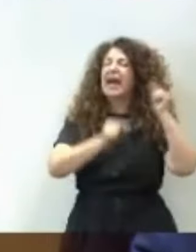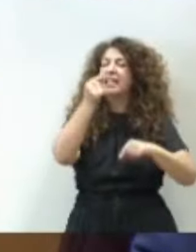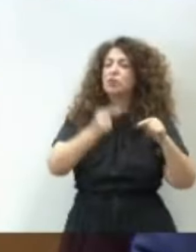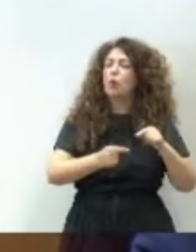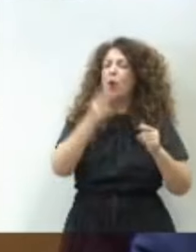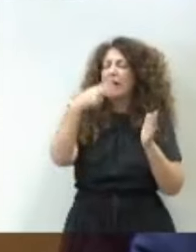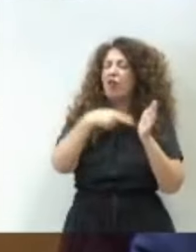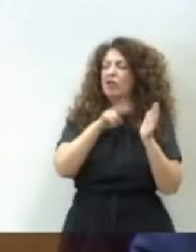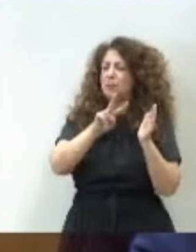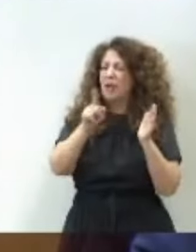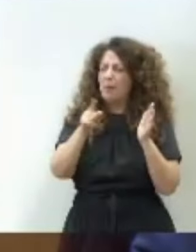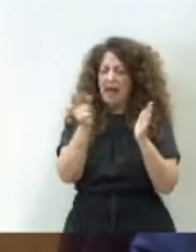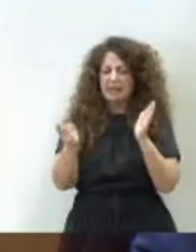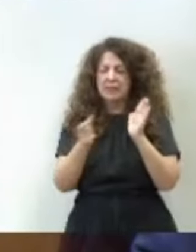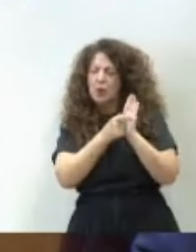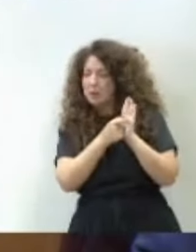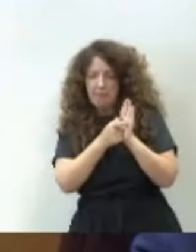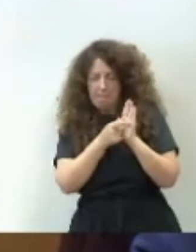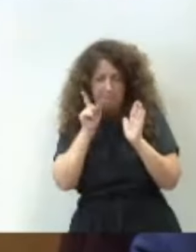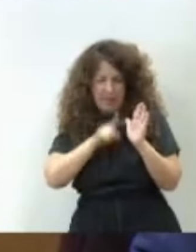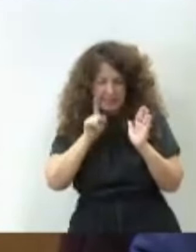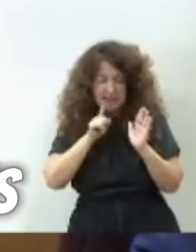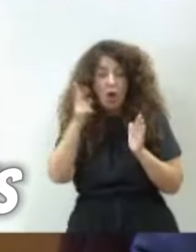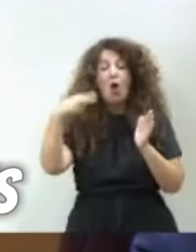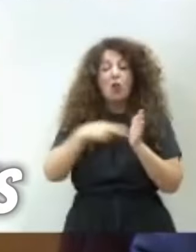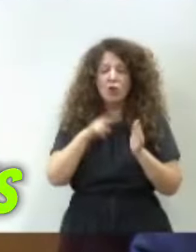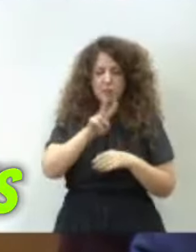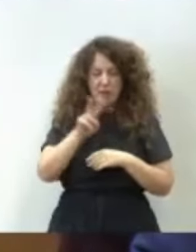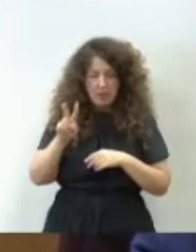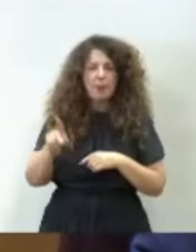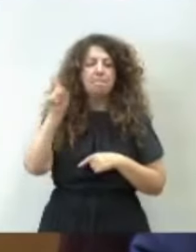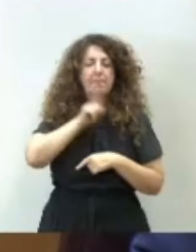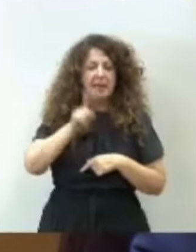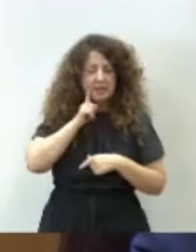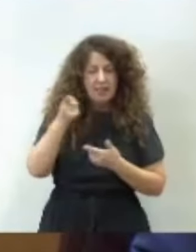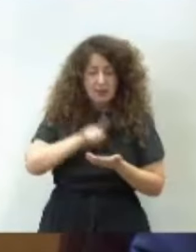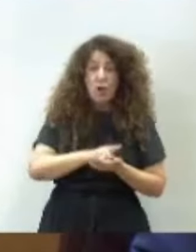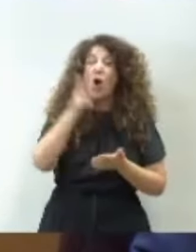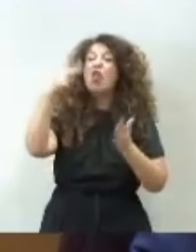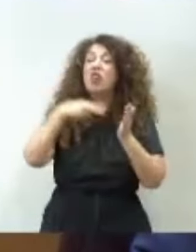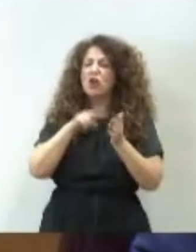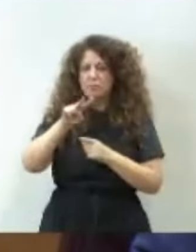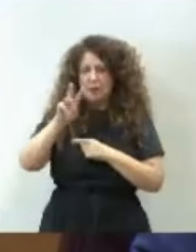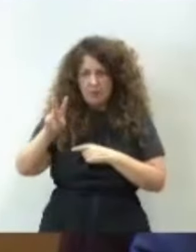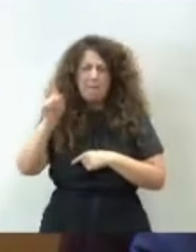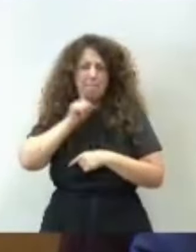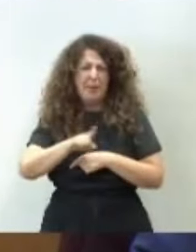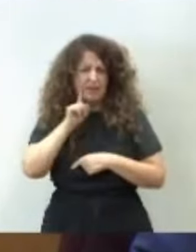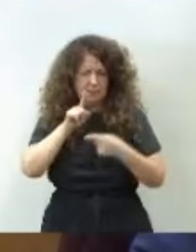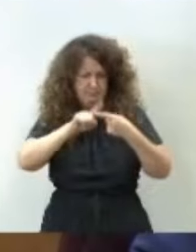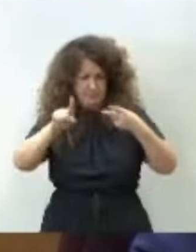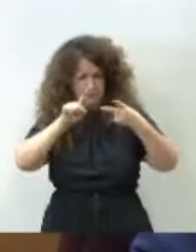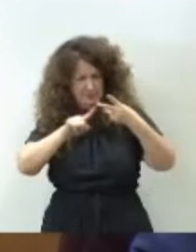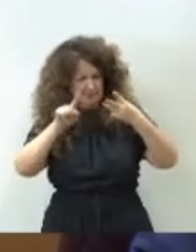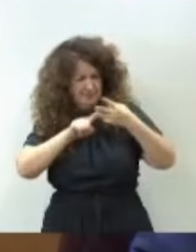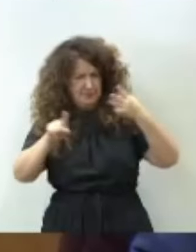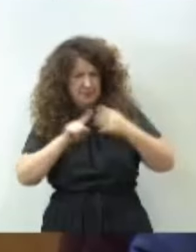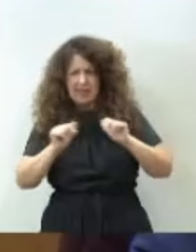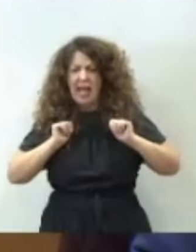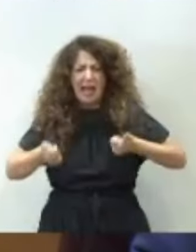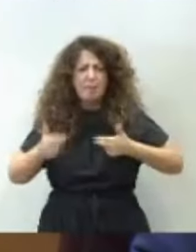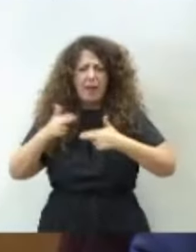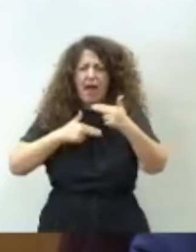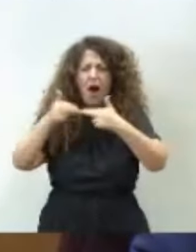21, también con los del 22, y mintieron en los presupuestos generales del 23. En ninguna de ellas se empezó la